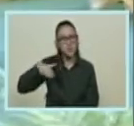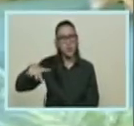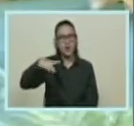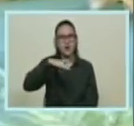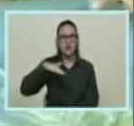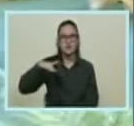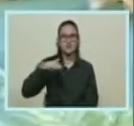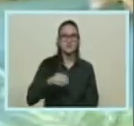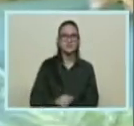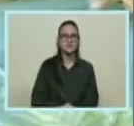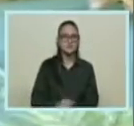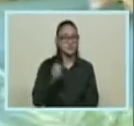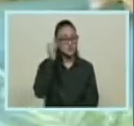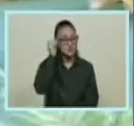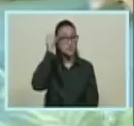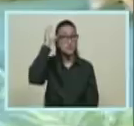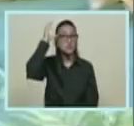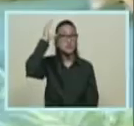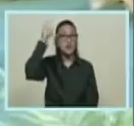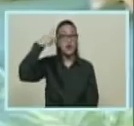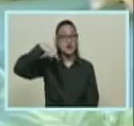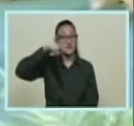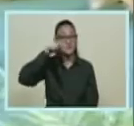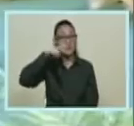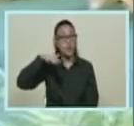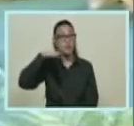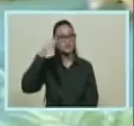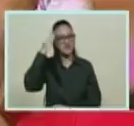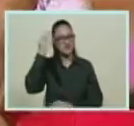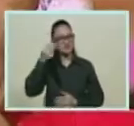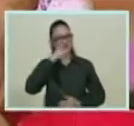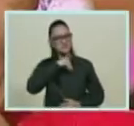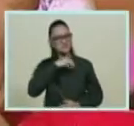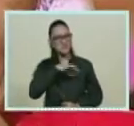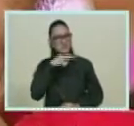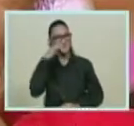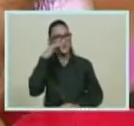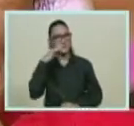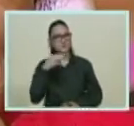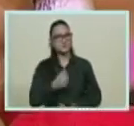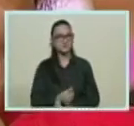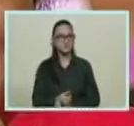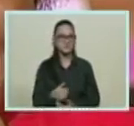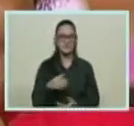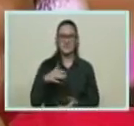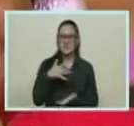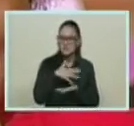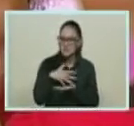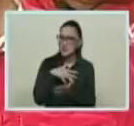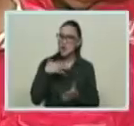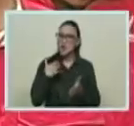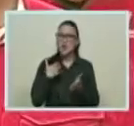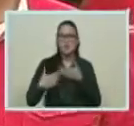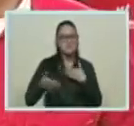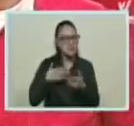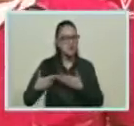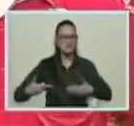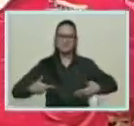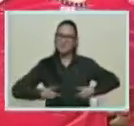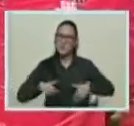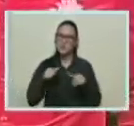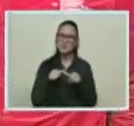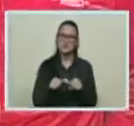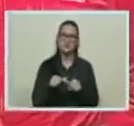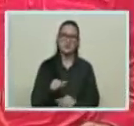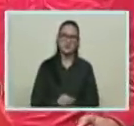y sabiduría porque sabe desde su alma, ser grande frente a las circunstancias o las adversidades que nos